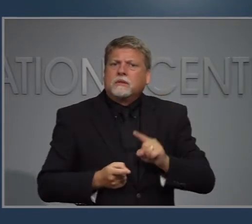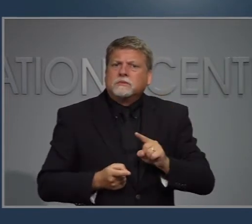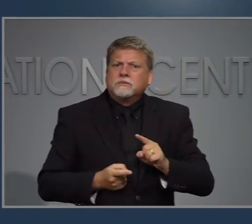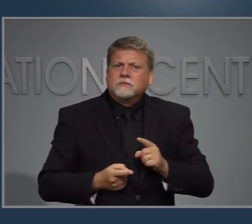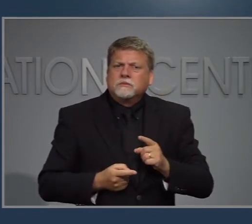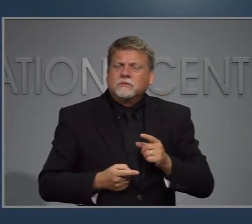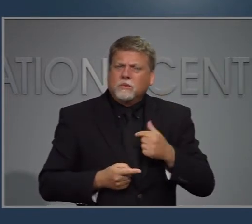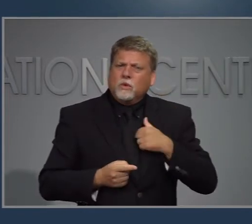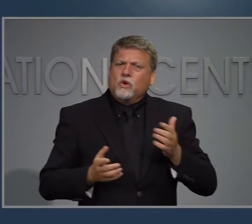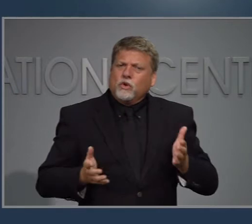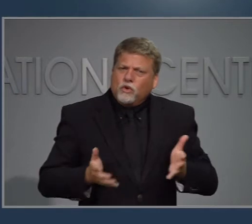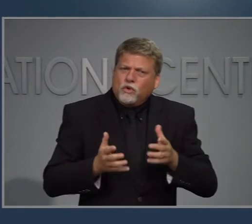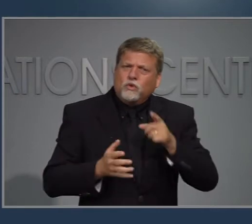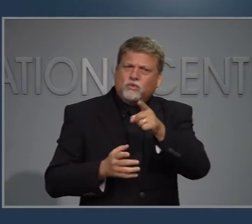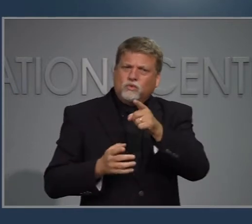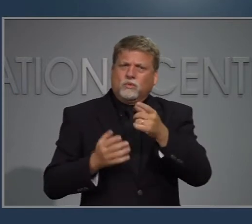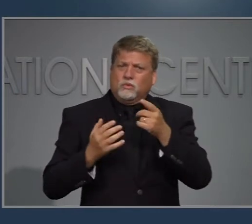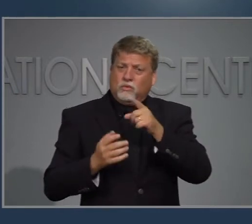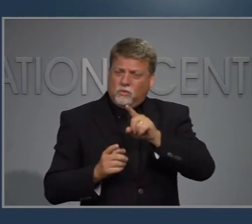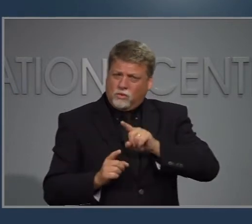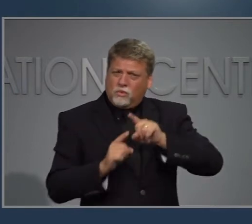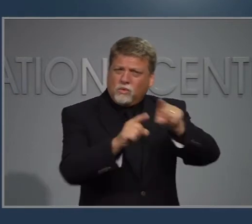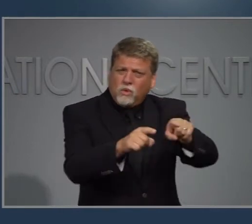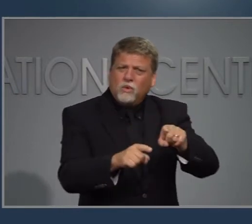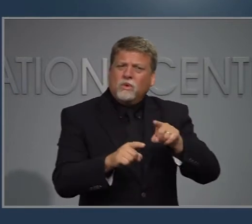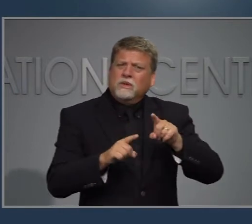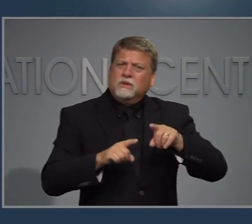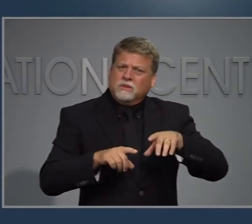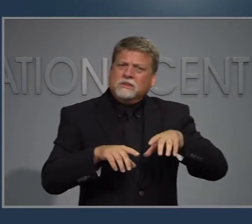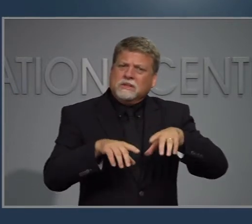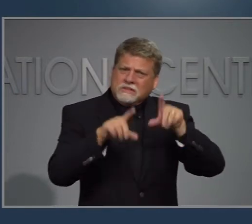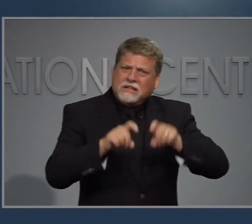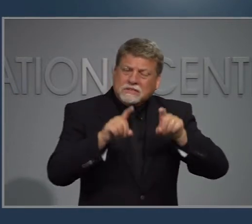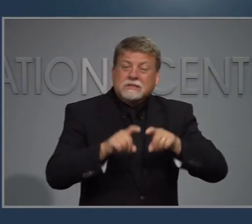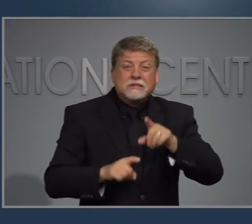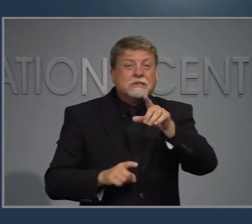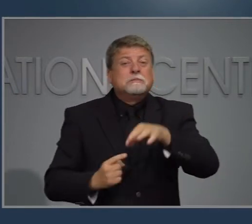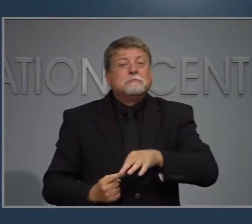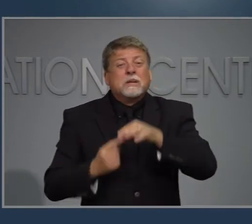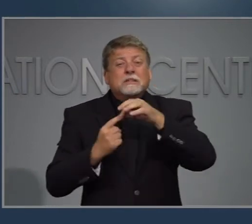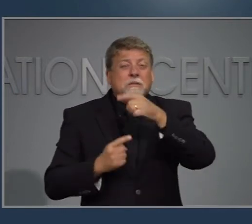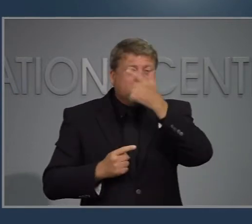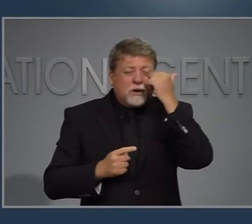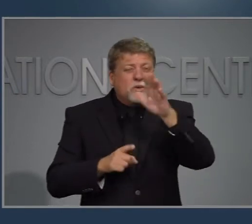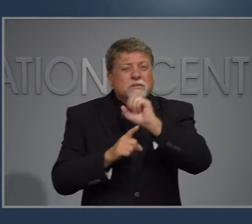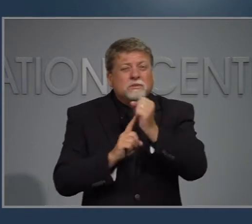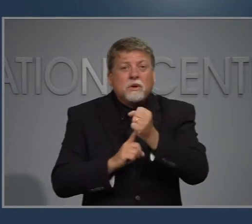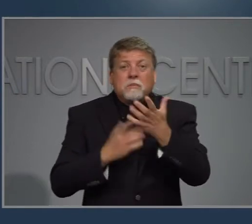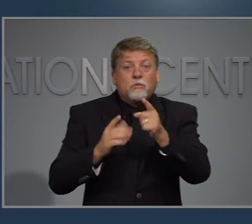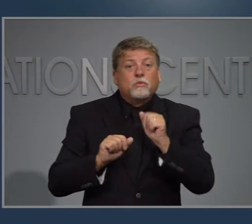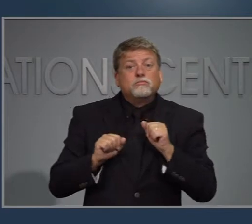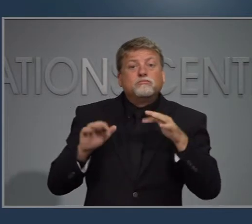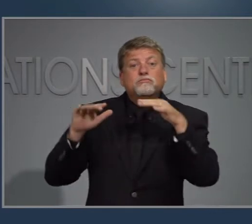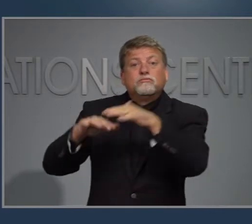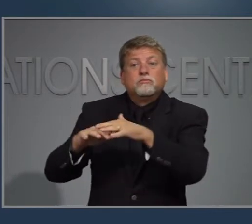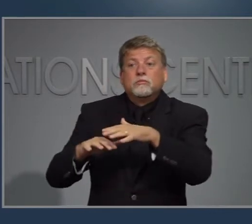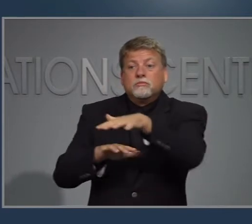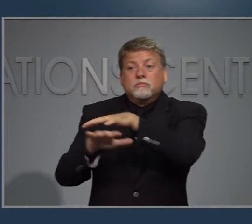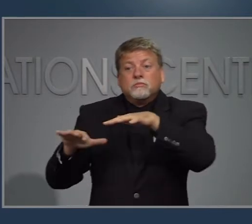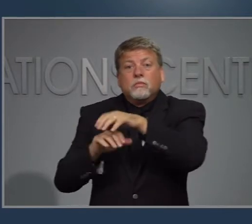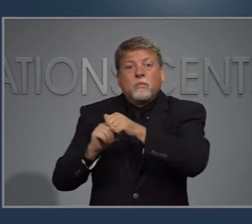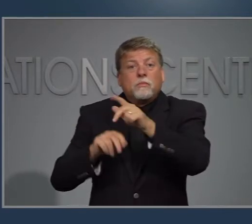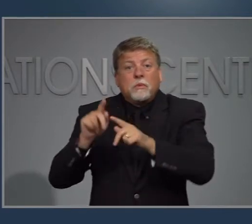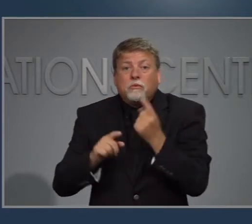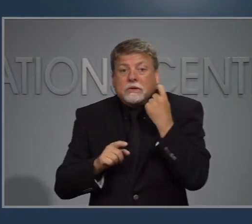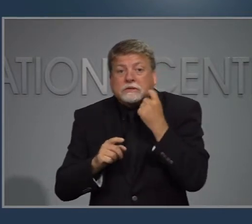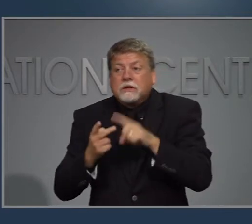persona que necesite una prueba que vaya y que se la haga, especialmente aquellos que hayan ido a una reunión masiva o trabajen en un trabajo